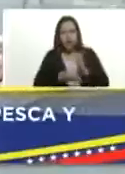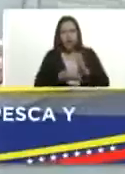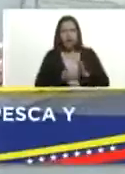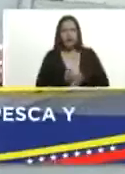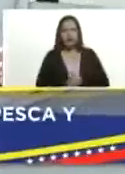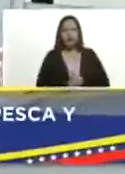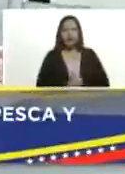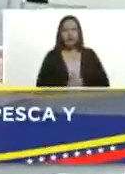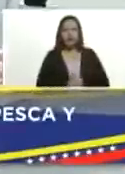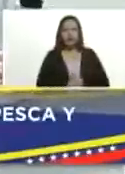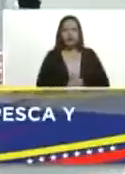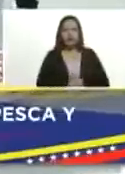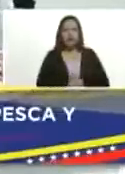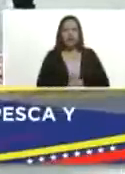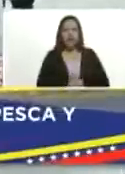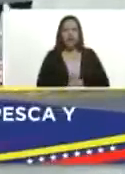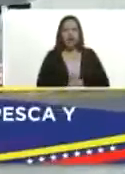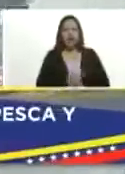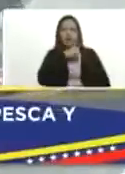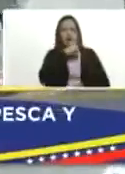Al atún aleta amarilla.